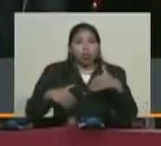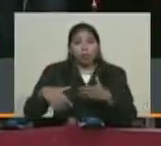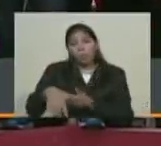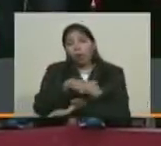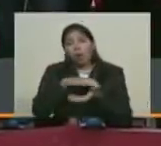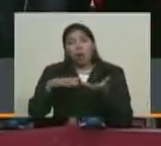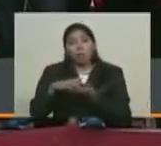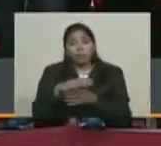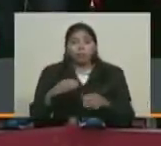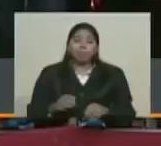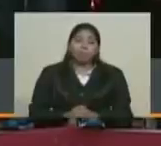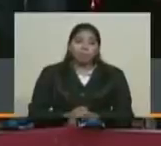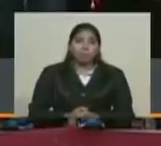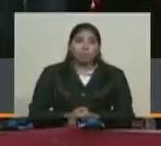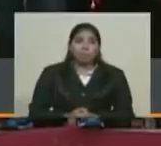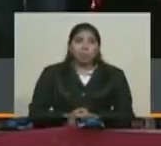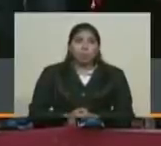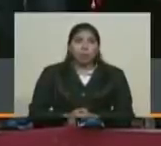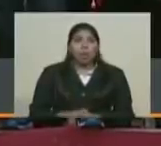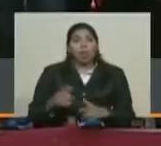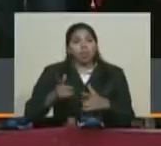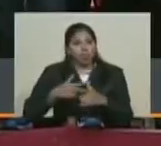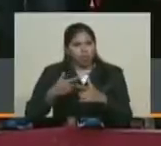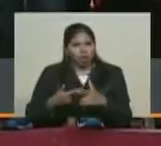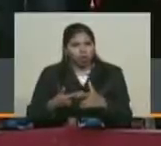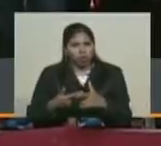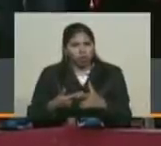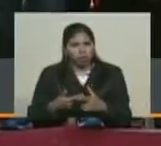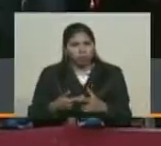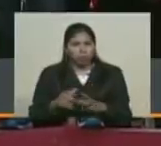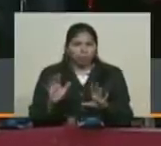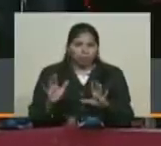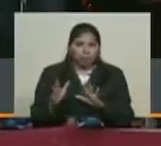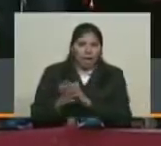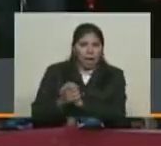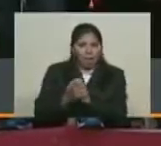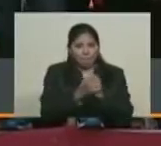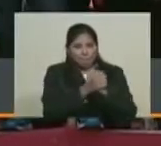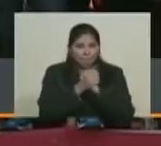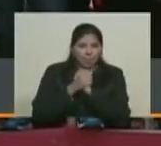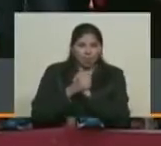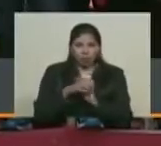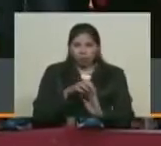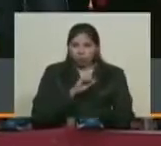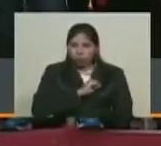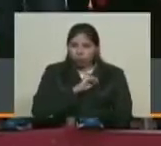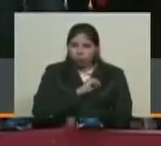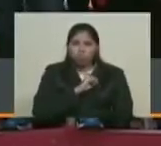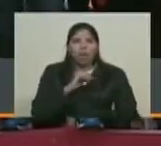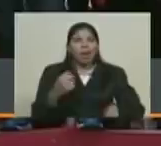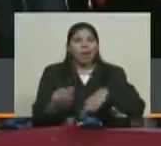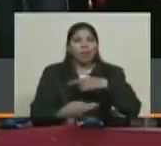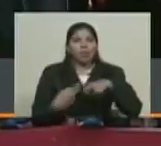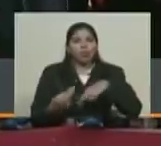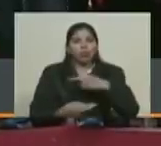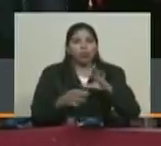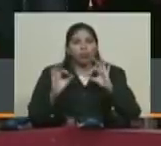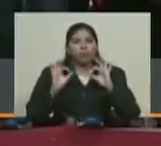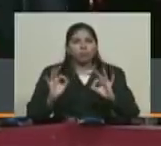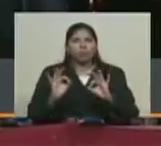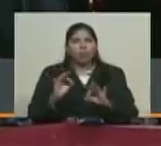En ese caso, los patriotas, los revolucionarios,